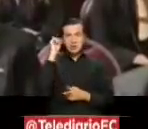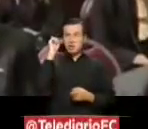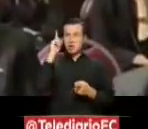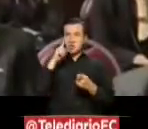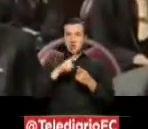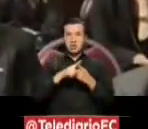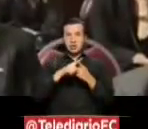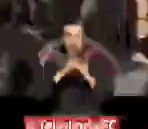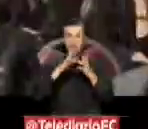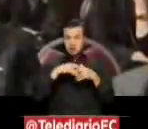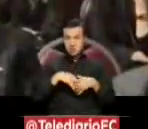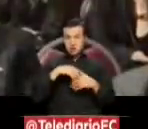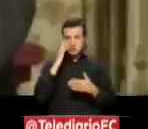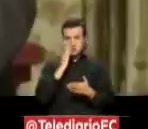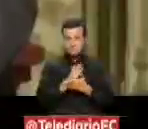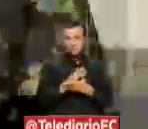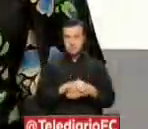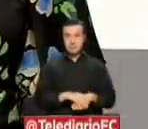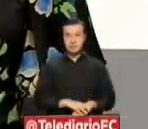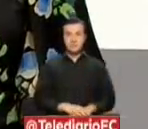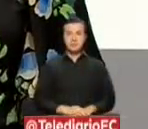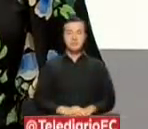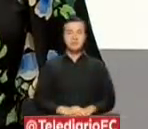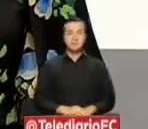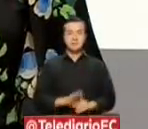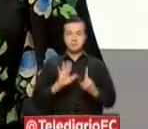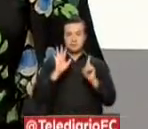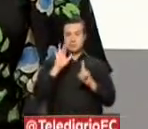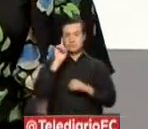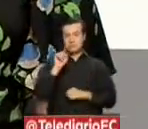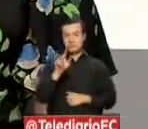crisis descienda. Fanny Lara, Telediario.